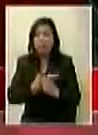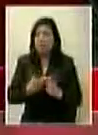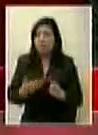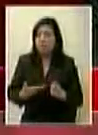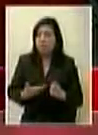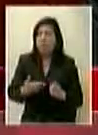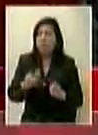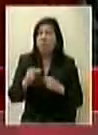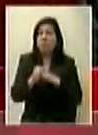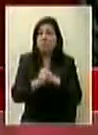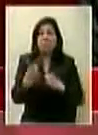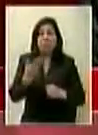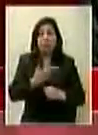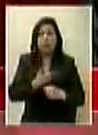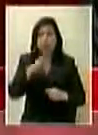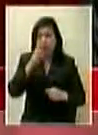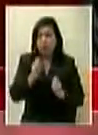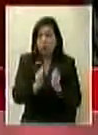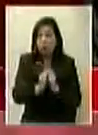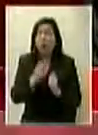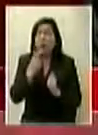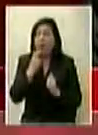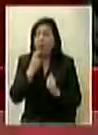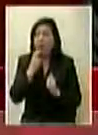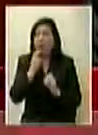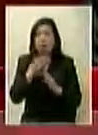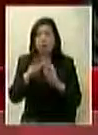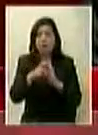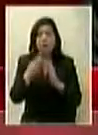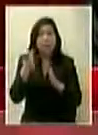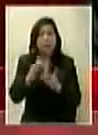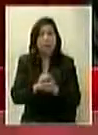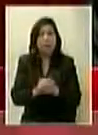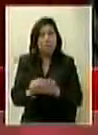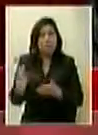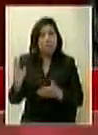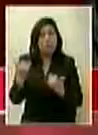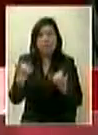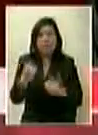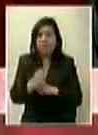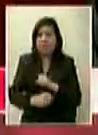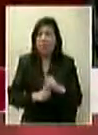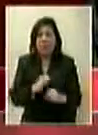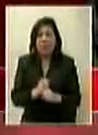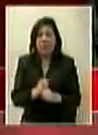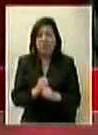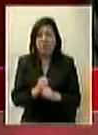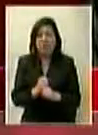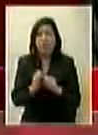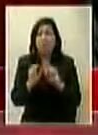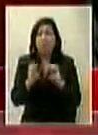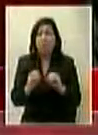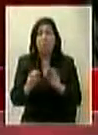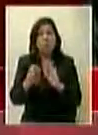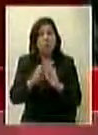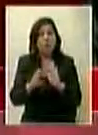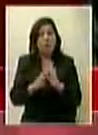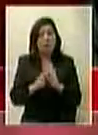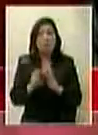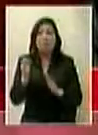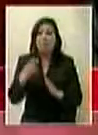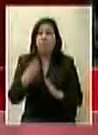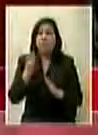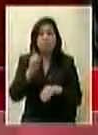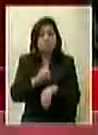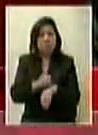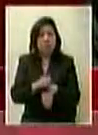gabinete binacional de ministros Perú-Ecuador, que se programa para el mes de febrero de este año, se propondrá un programa binacional para